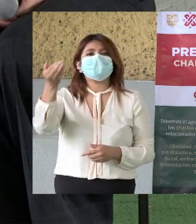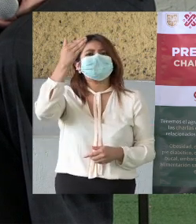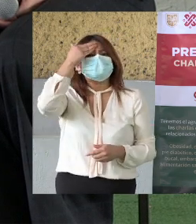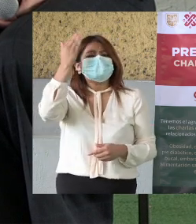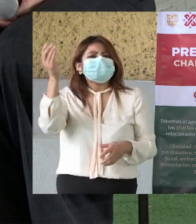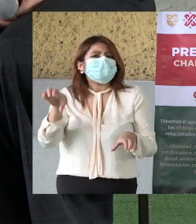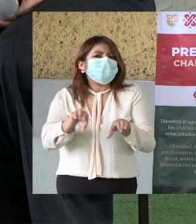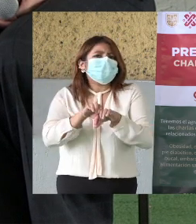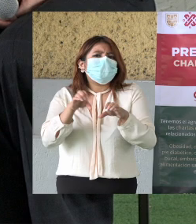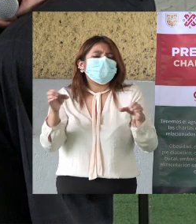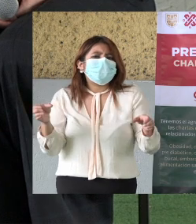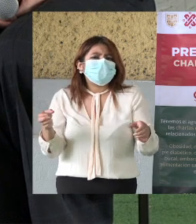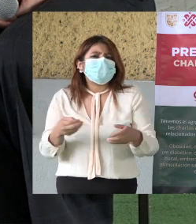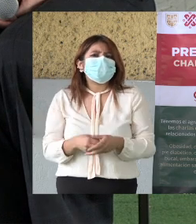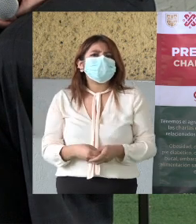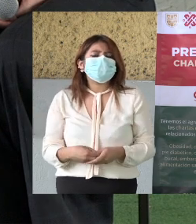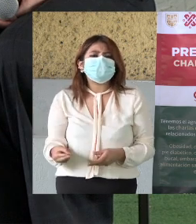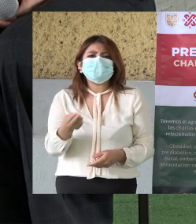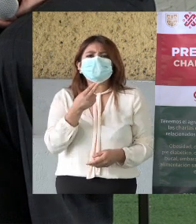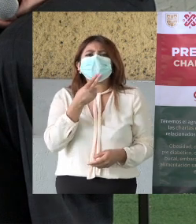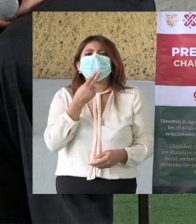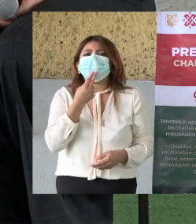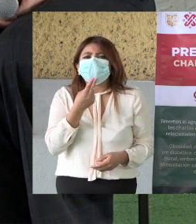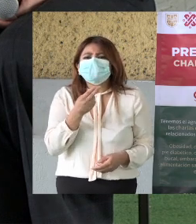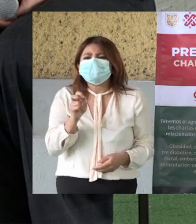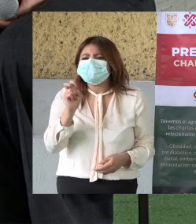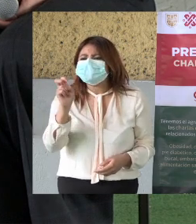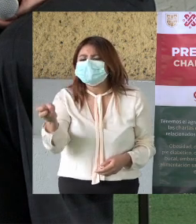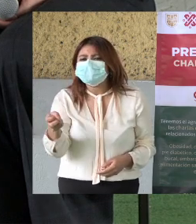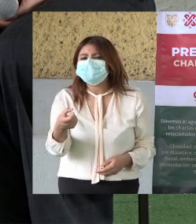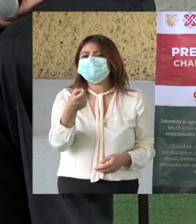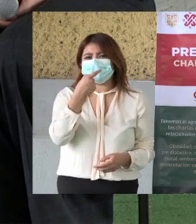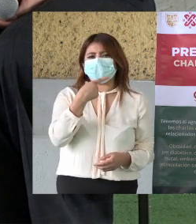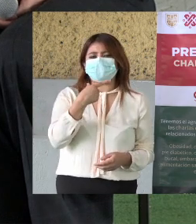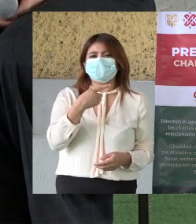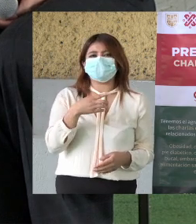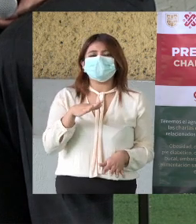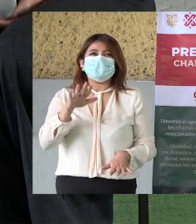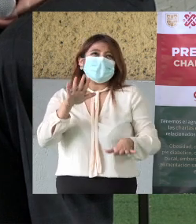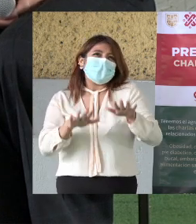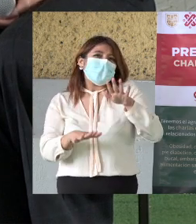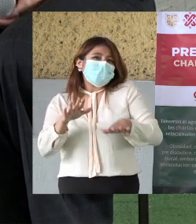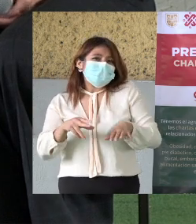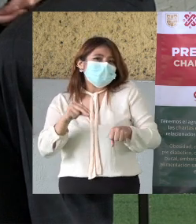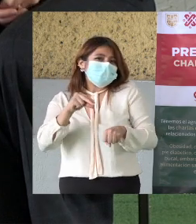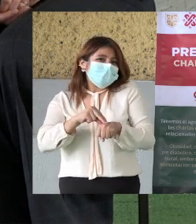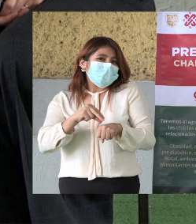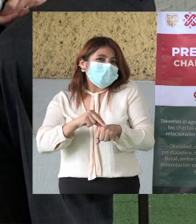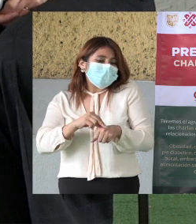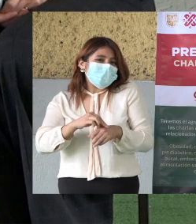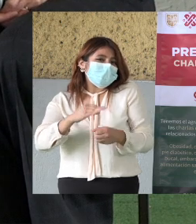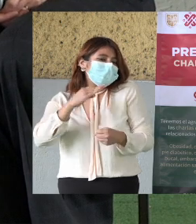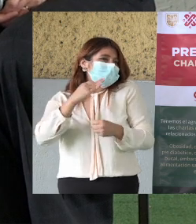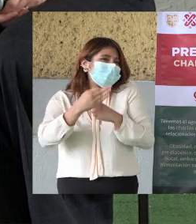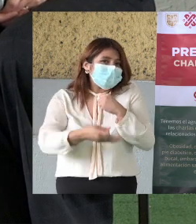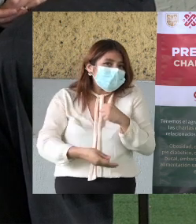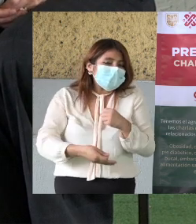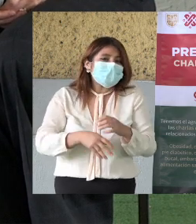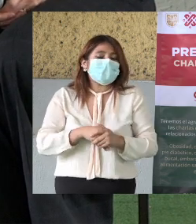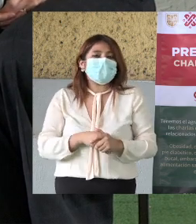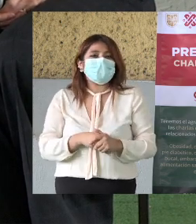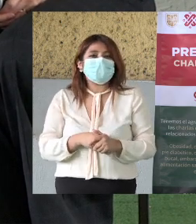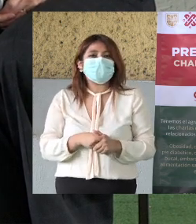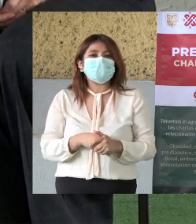es que funcionan y para qué sirven los medicamentos. Porque a veces los doctores, cuando terminamos la consulta, solamente